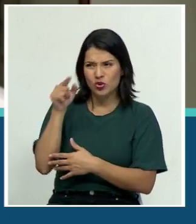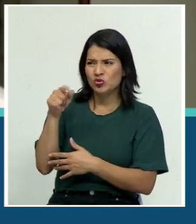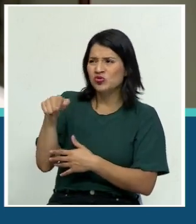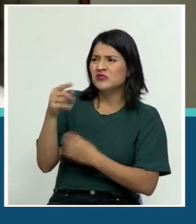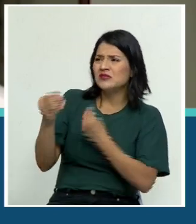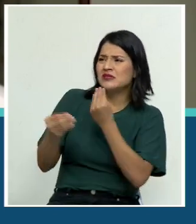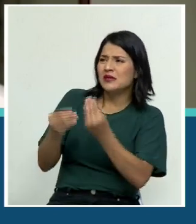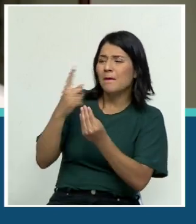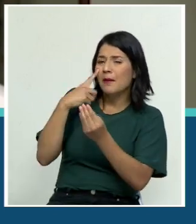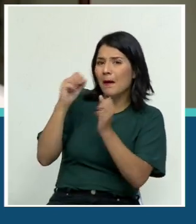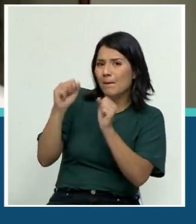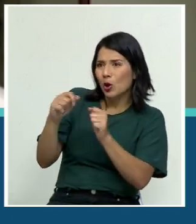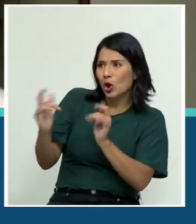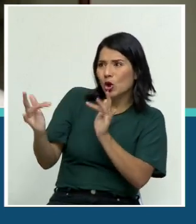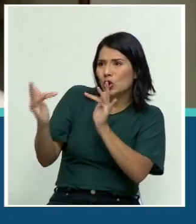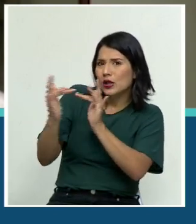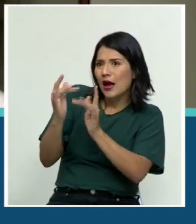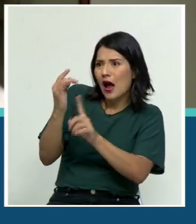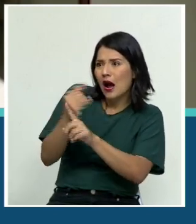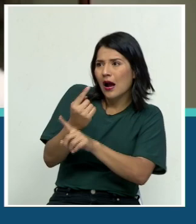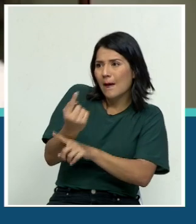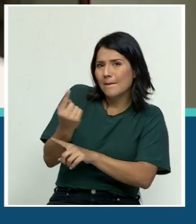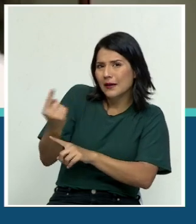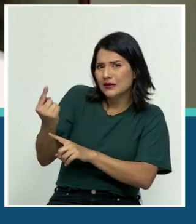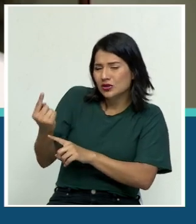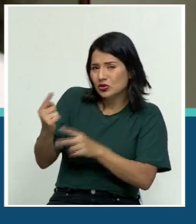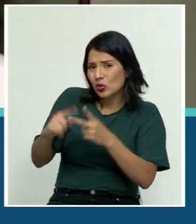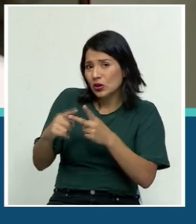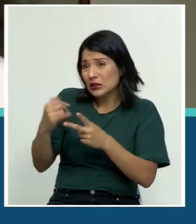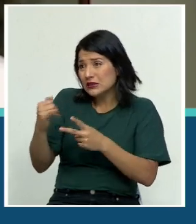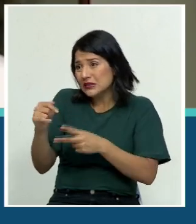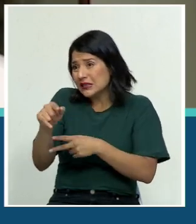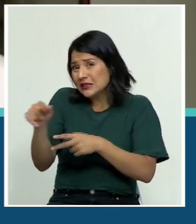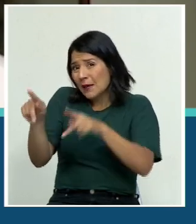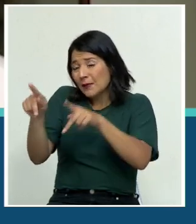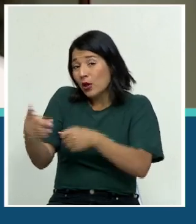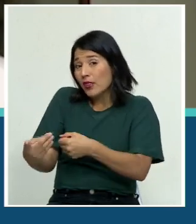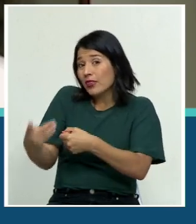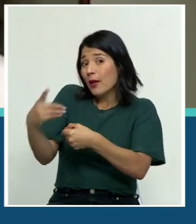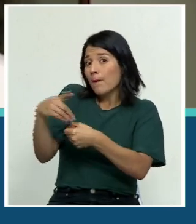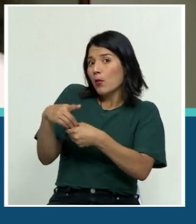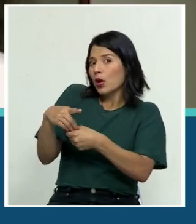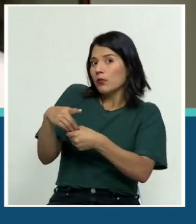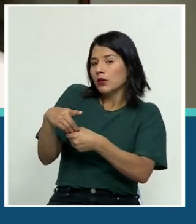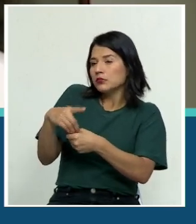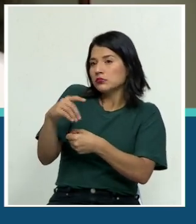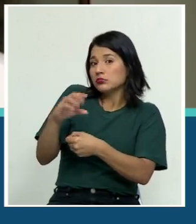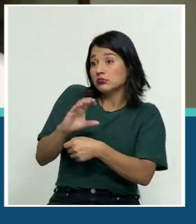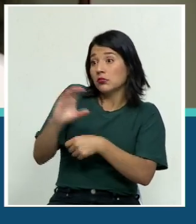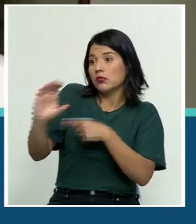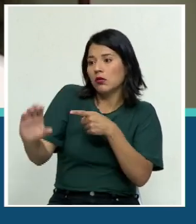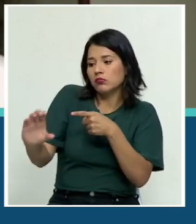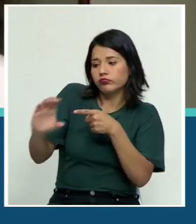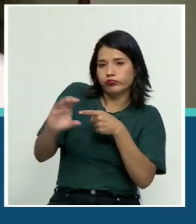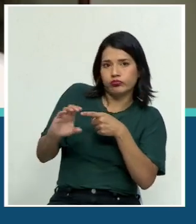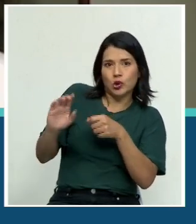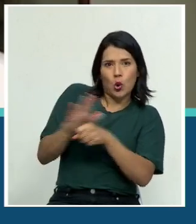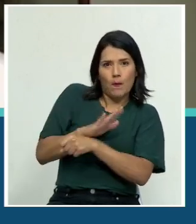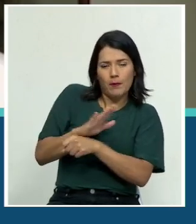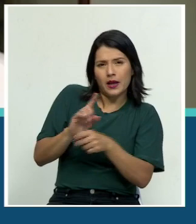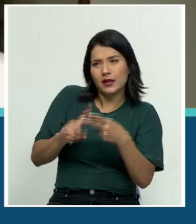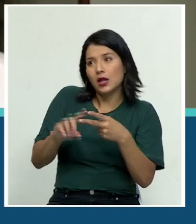las personas? ¿Si se va a pagar por tractos o la persona que, no sé, por ejemplo,